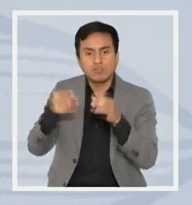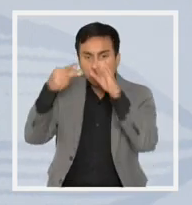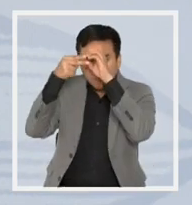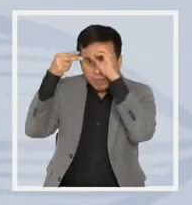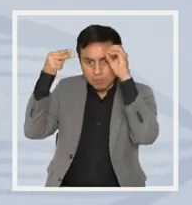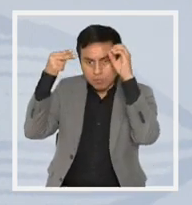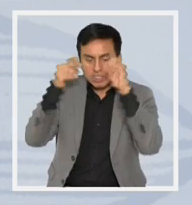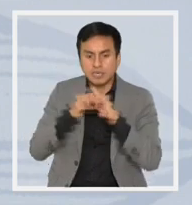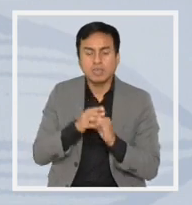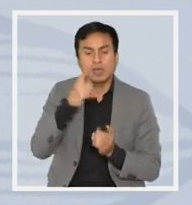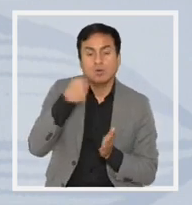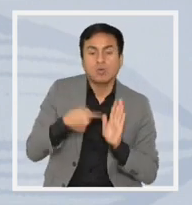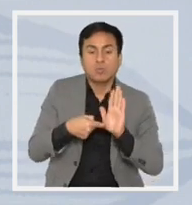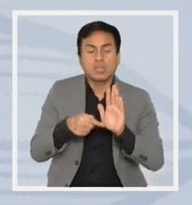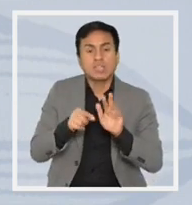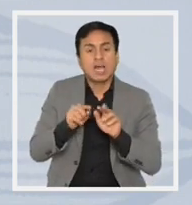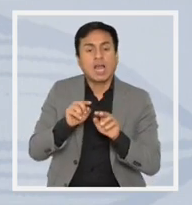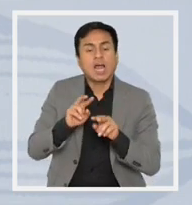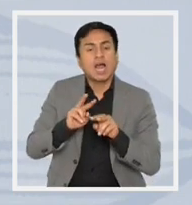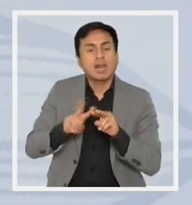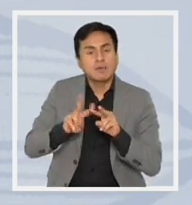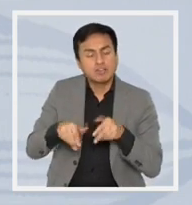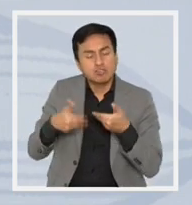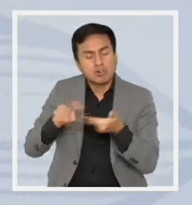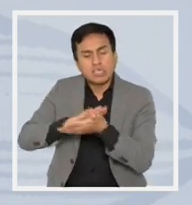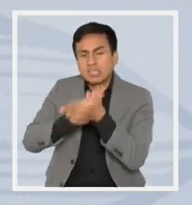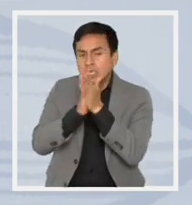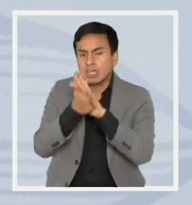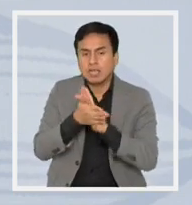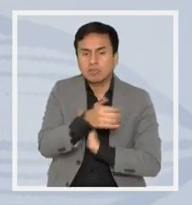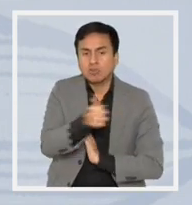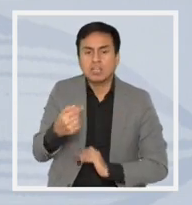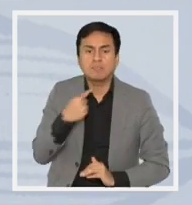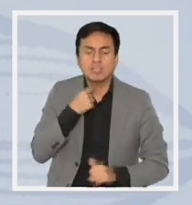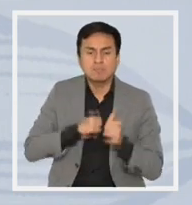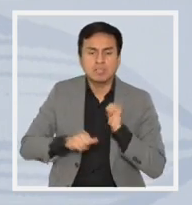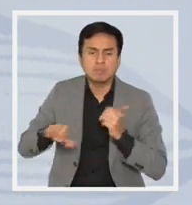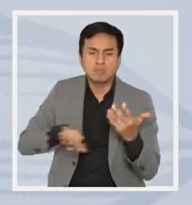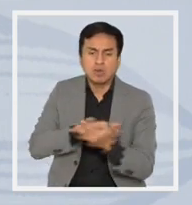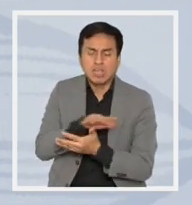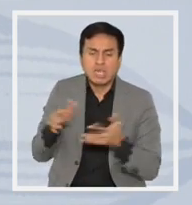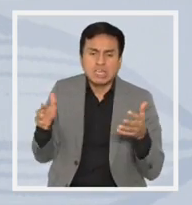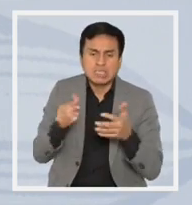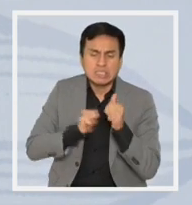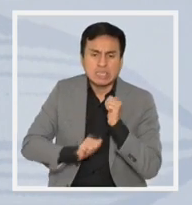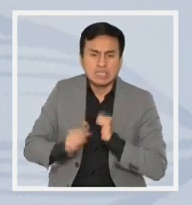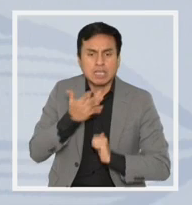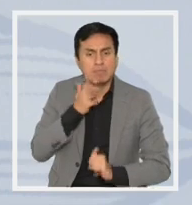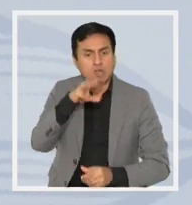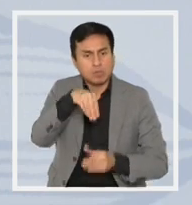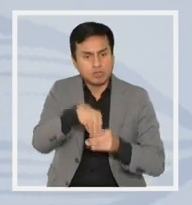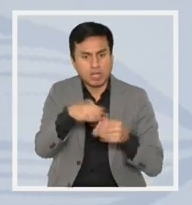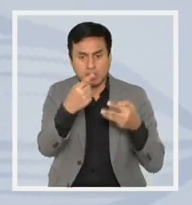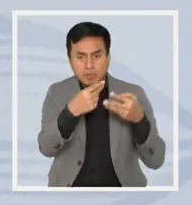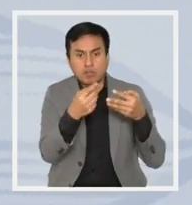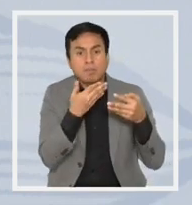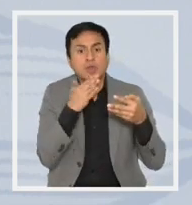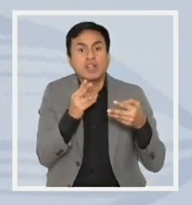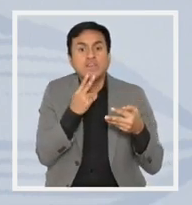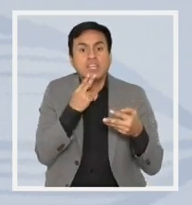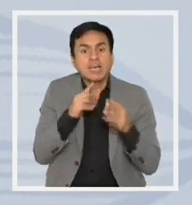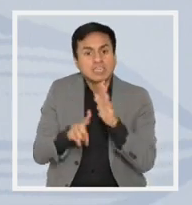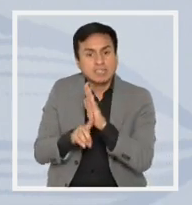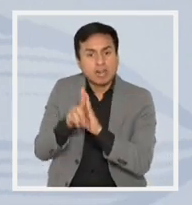mapuche, una propuesta de reparación integral a todas las víctimas de la violencia, como también la incorporación de elementos que mejoren la